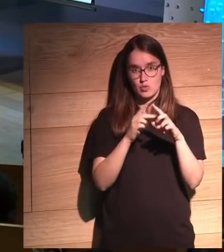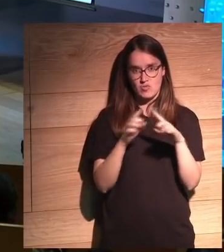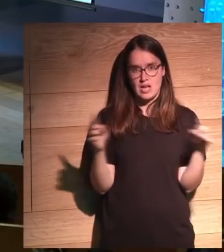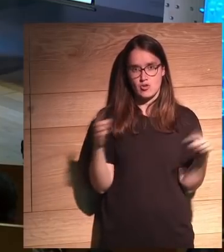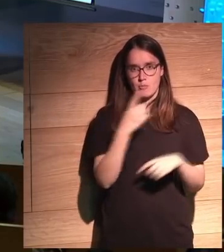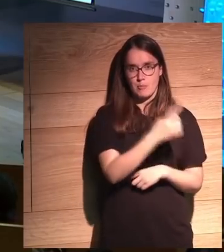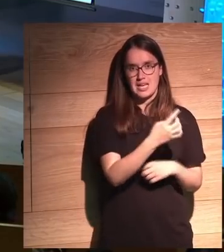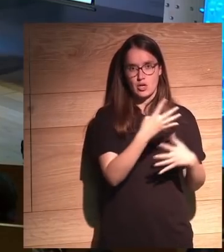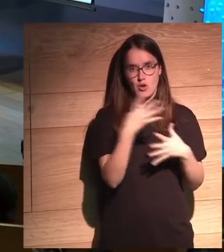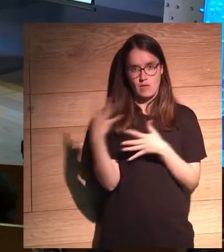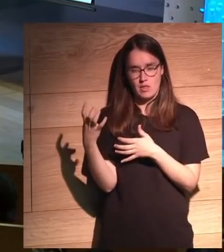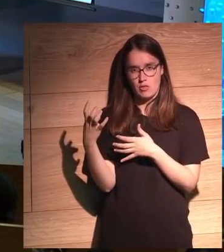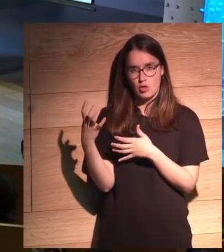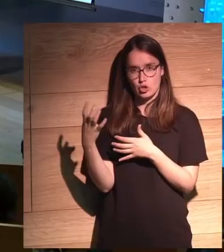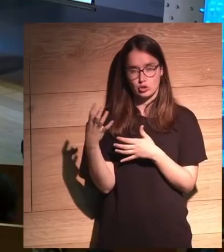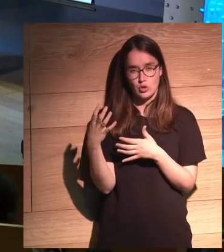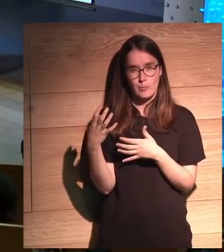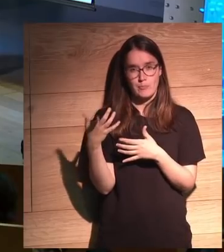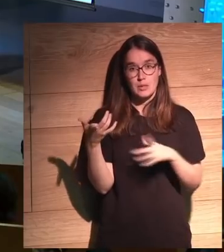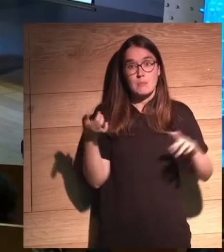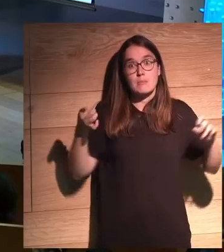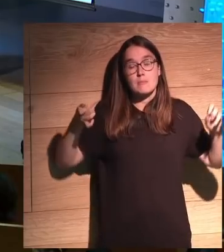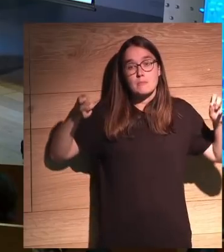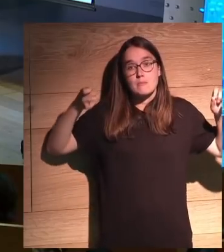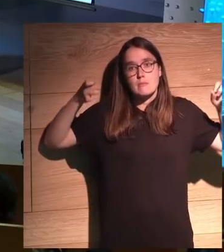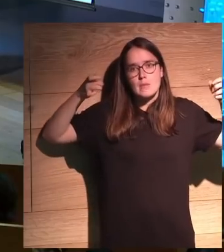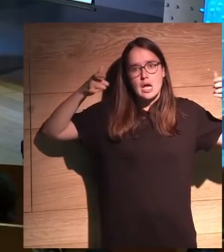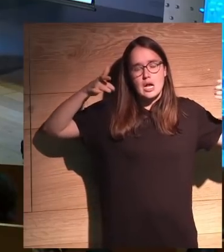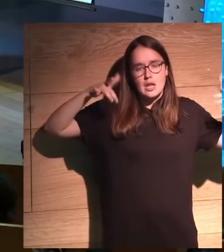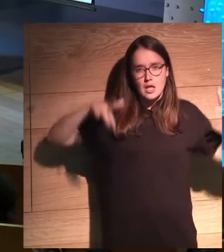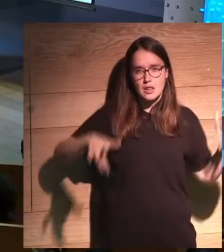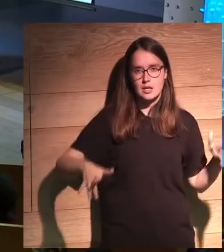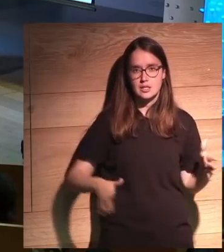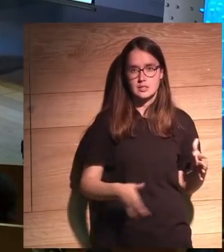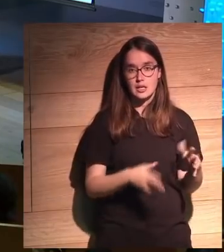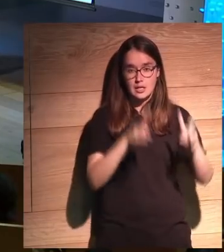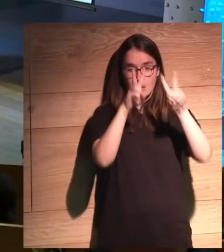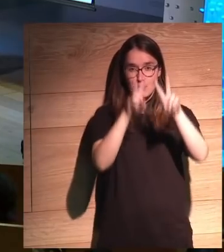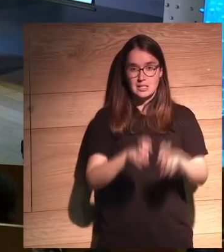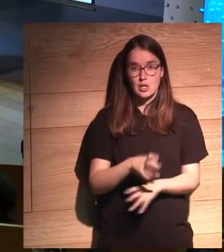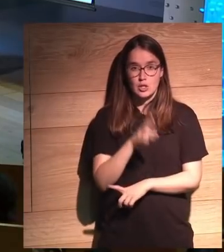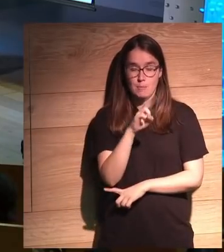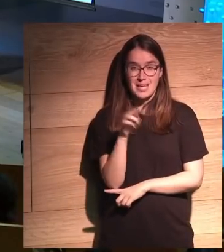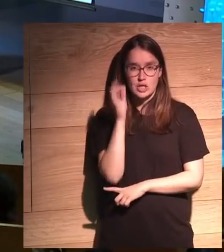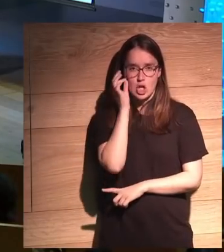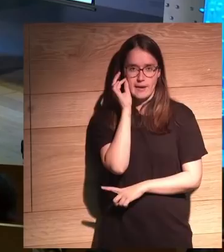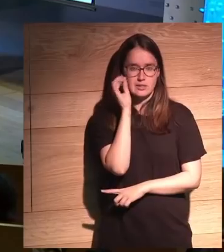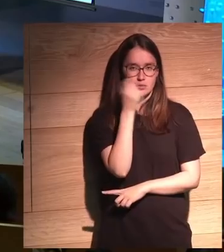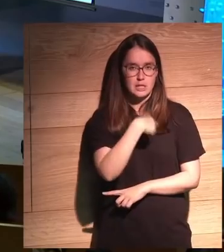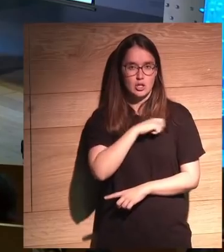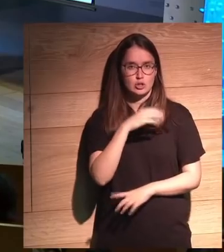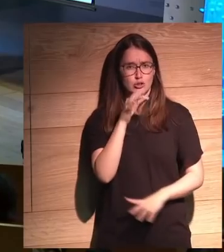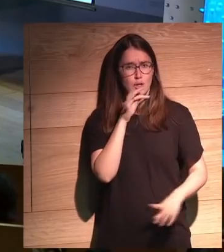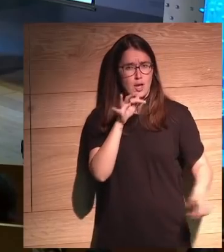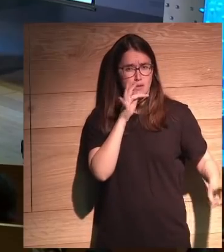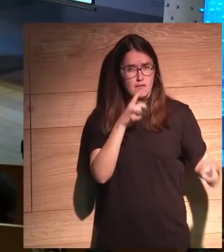en 1900. Parece ser, pero os digo que la investigación sobre pintoras españolas todavía queda